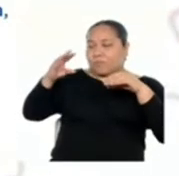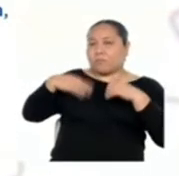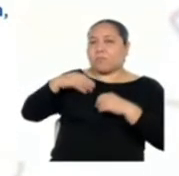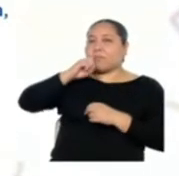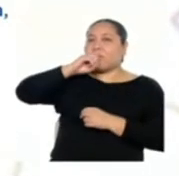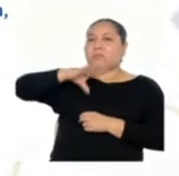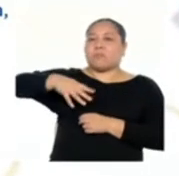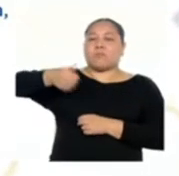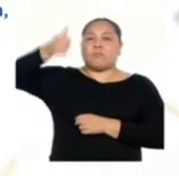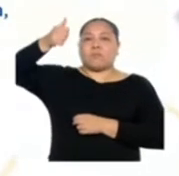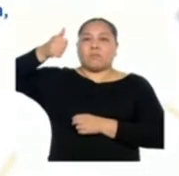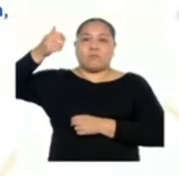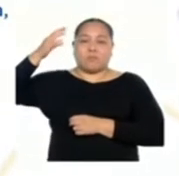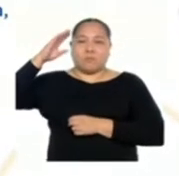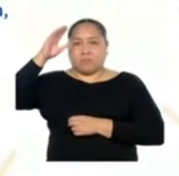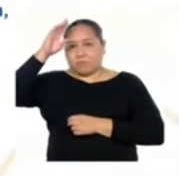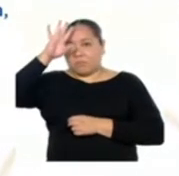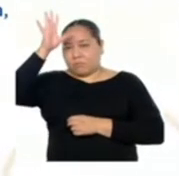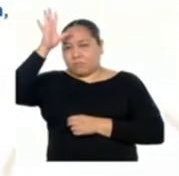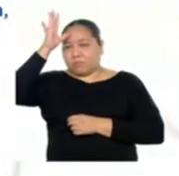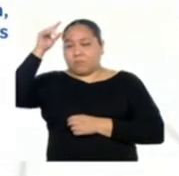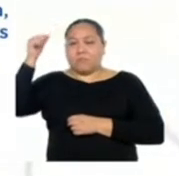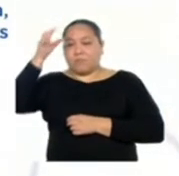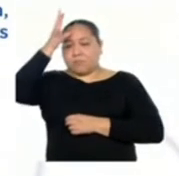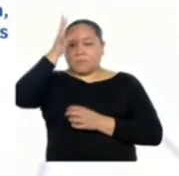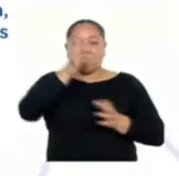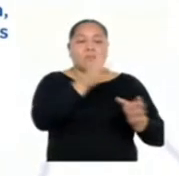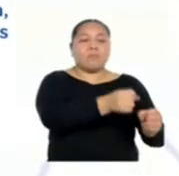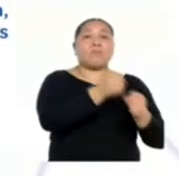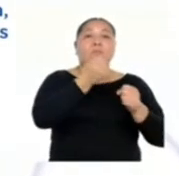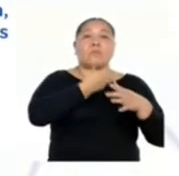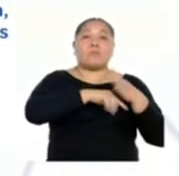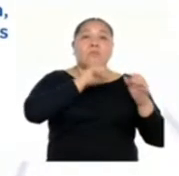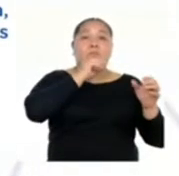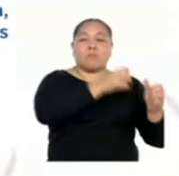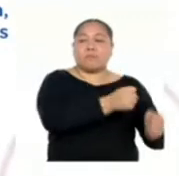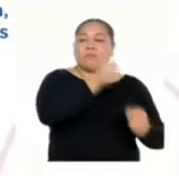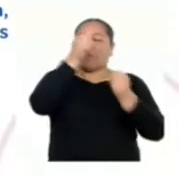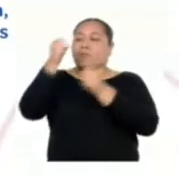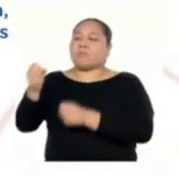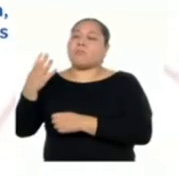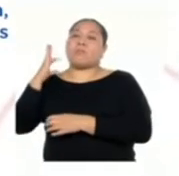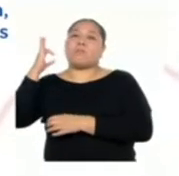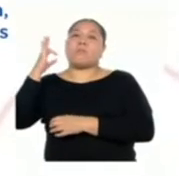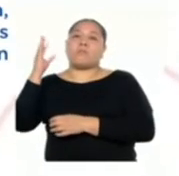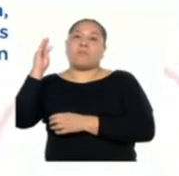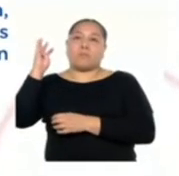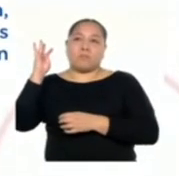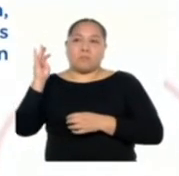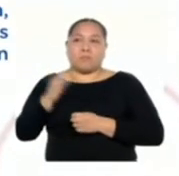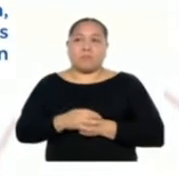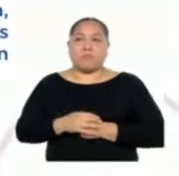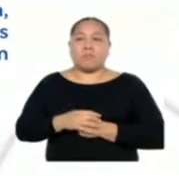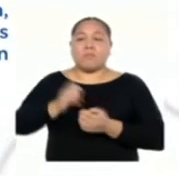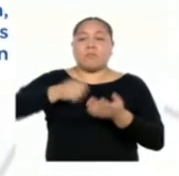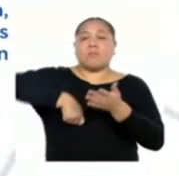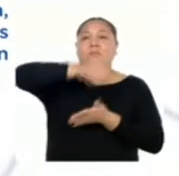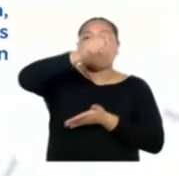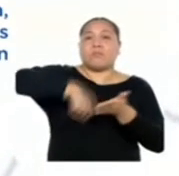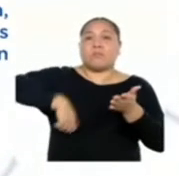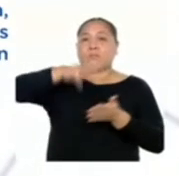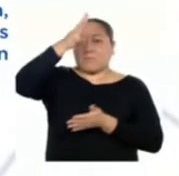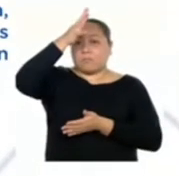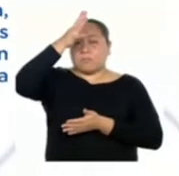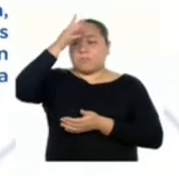por el padre al futuro esposo. Dos actos constituían el matrimonio: los esponsales, que era un contrato firmado